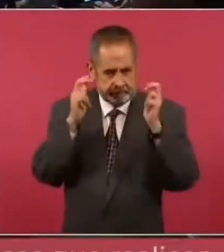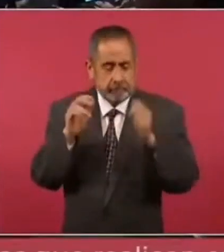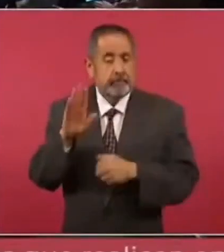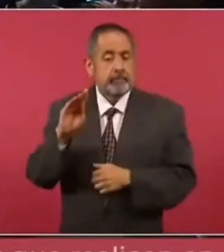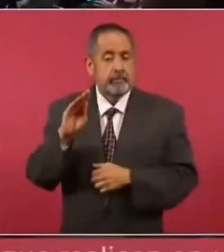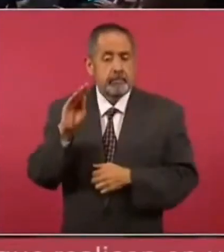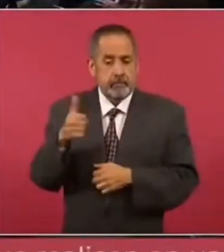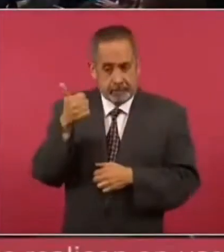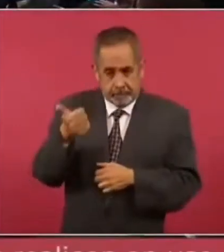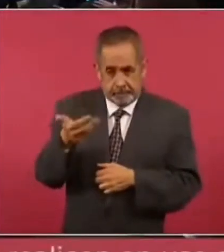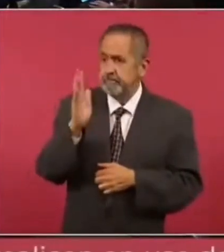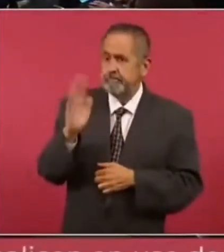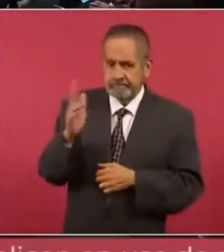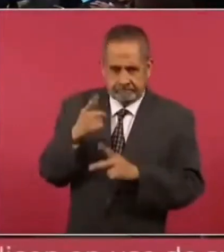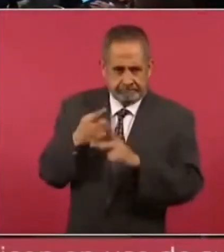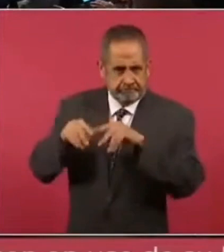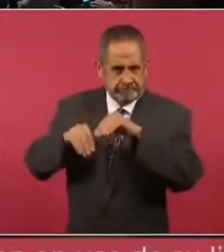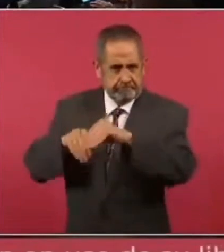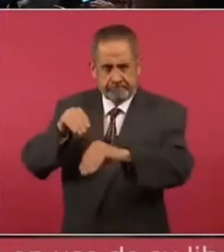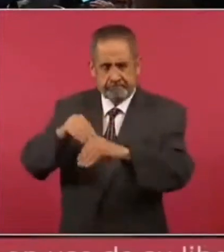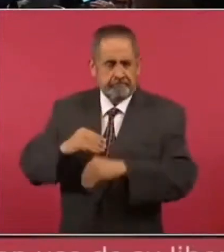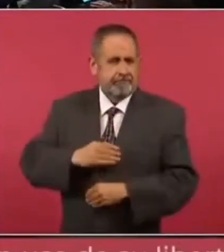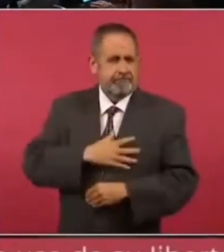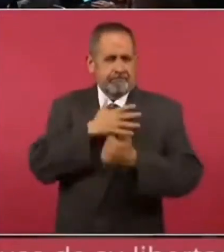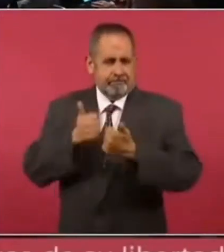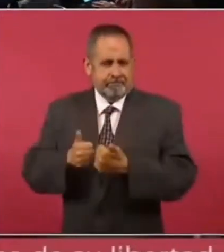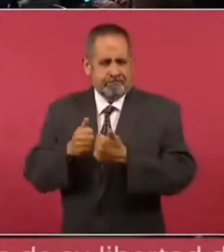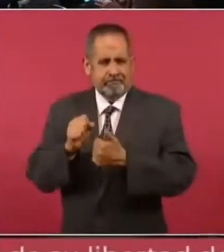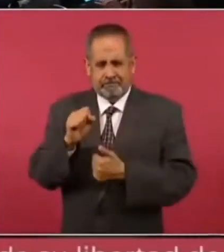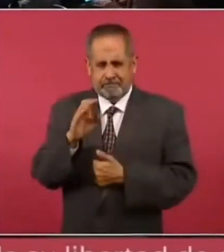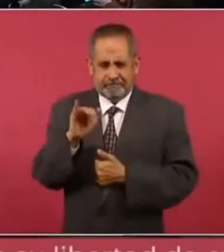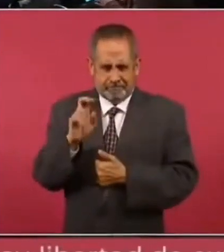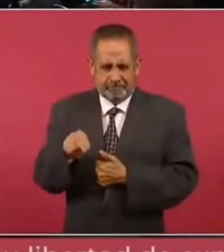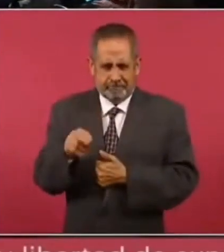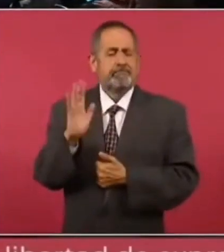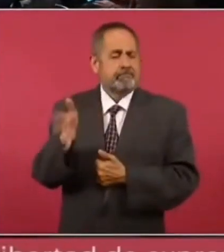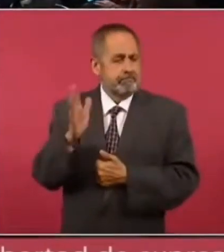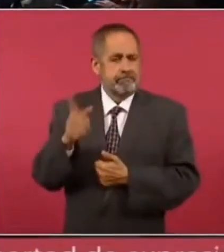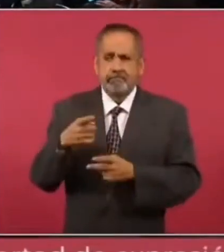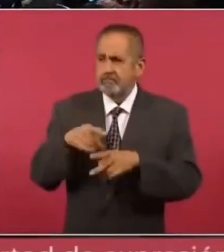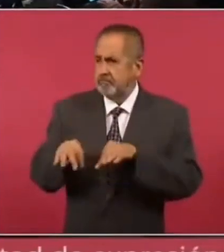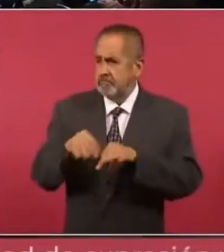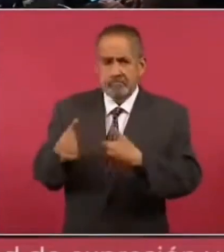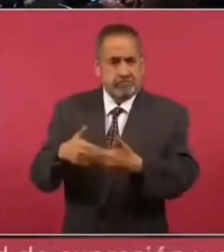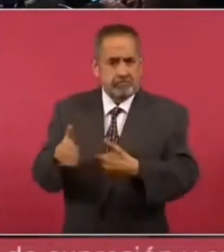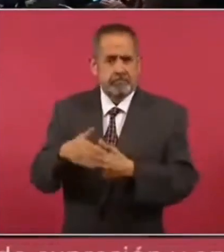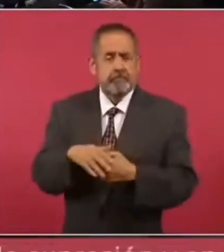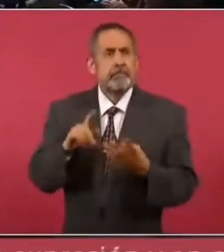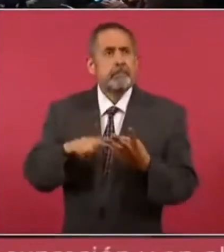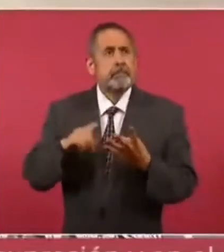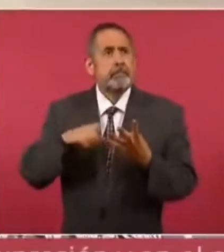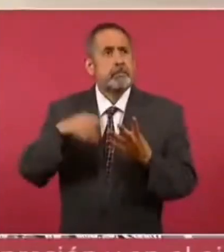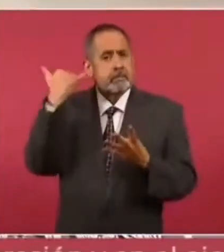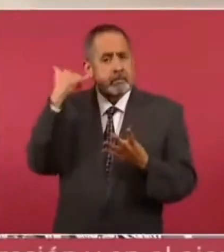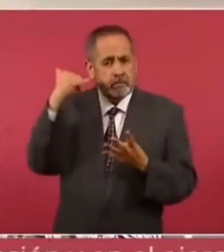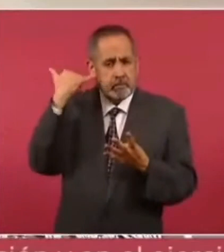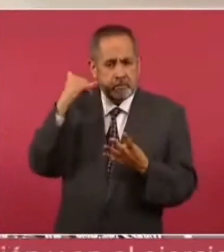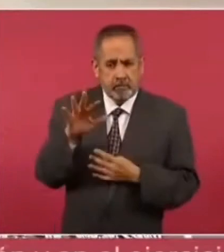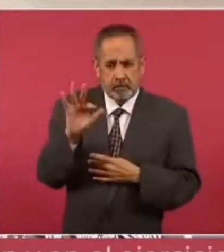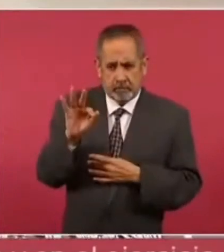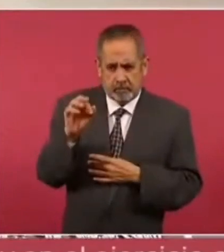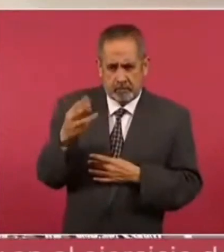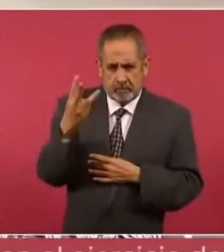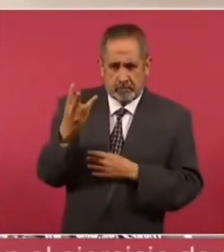ya operando del Banco del Bienestar. Y Yucatán tiene 43